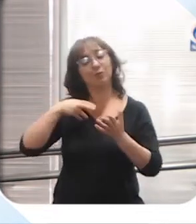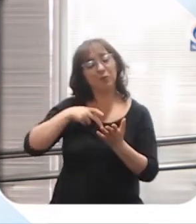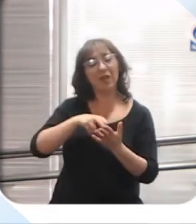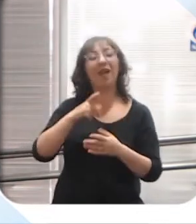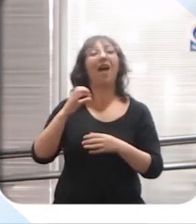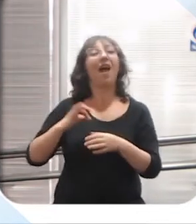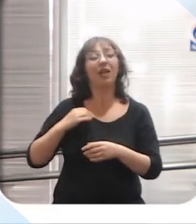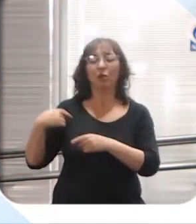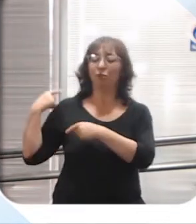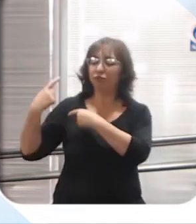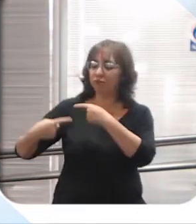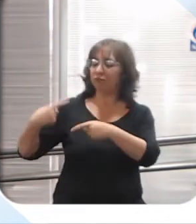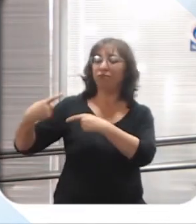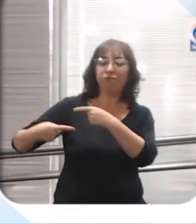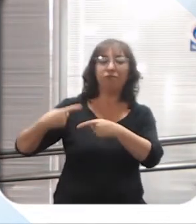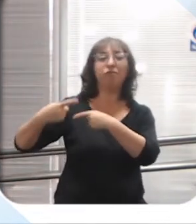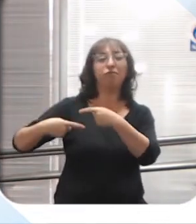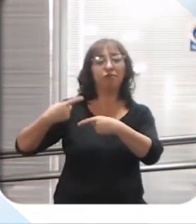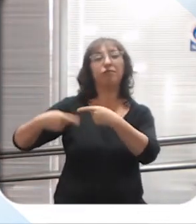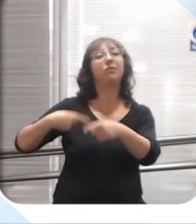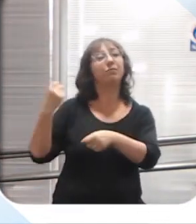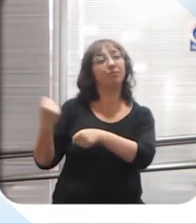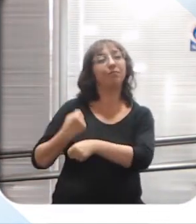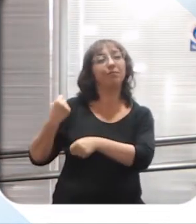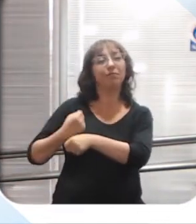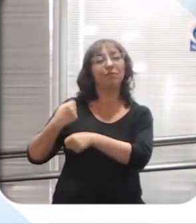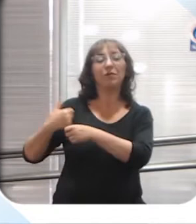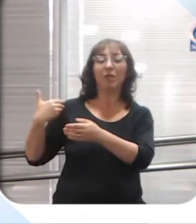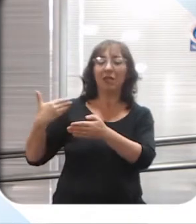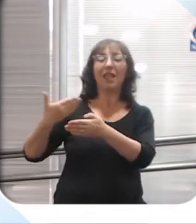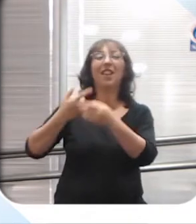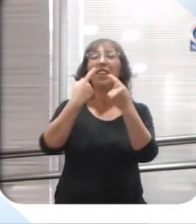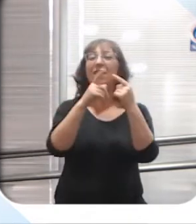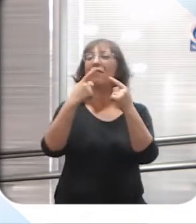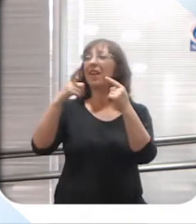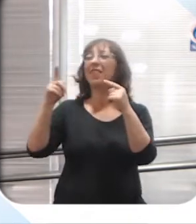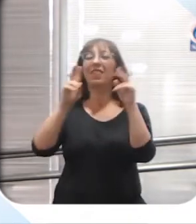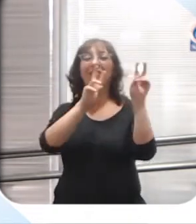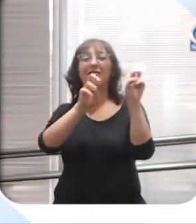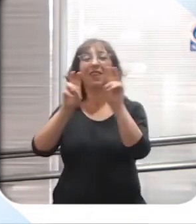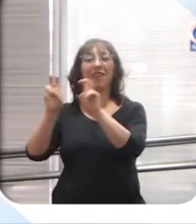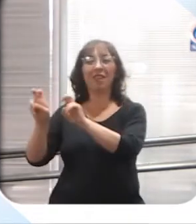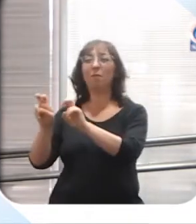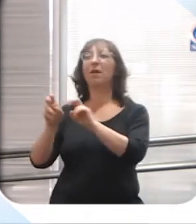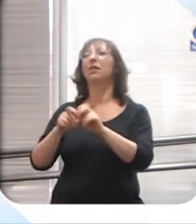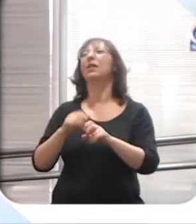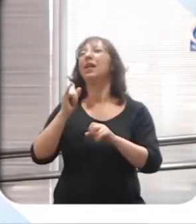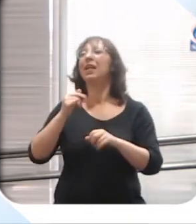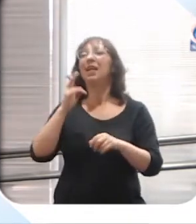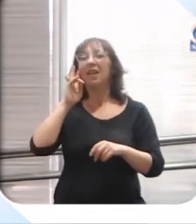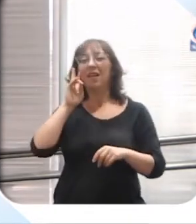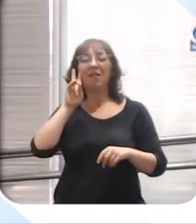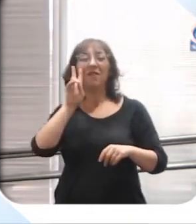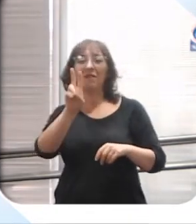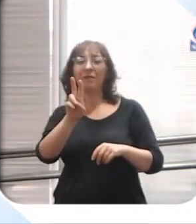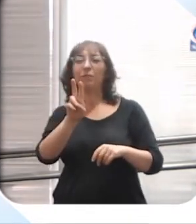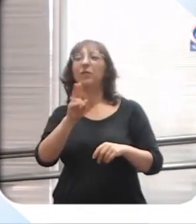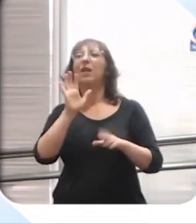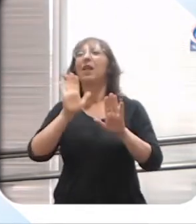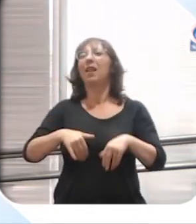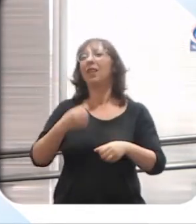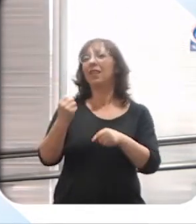en sus años de trayectoria ha ido trabajando en diferentes temáticas y haciendo o teniendo la visión